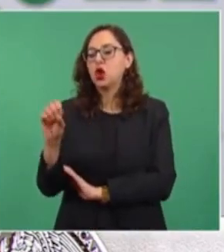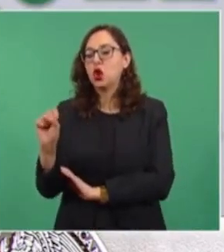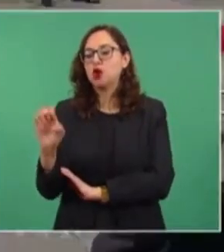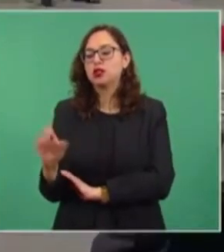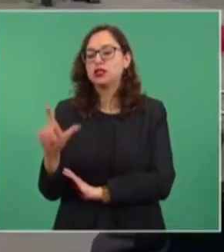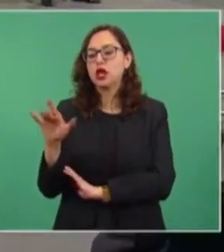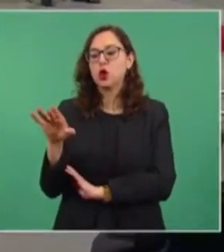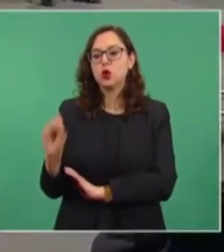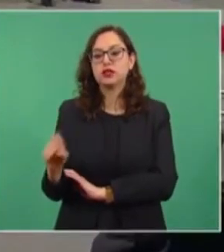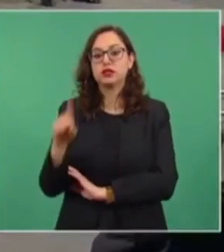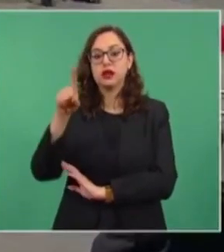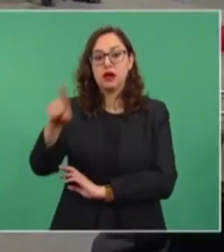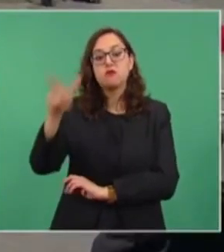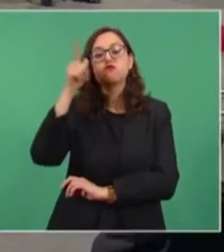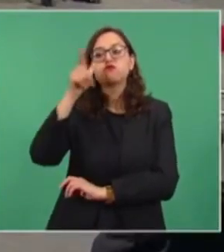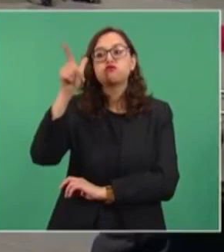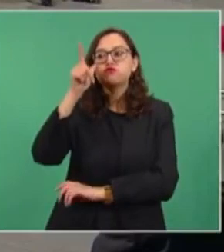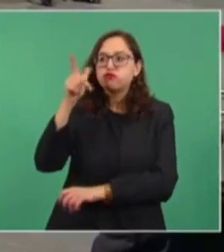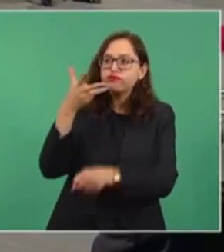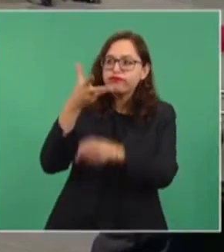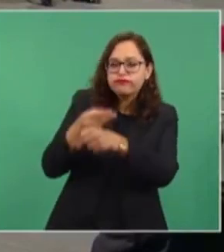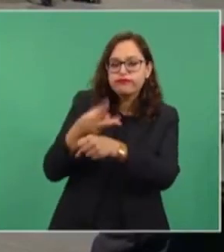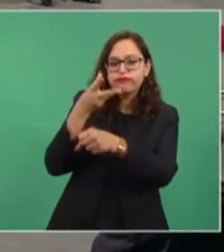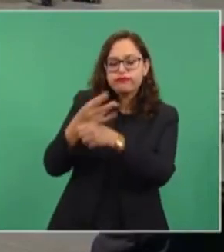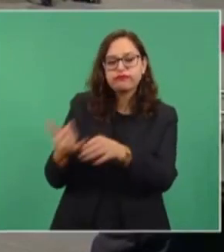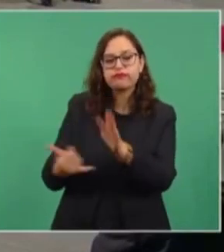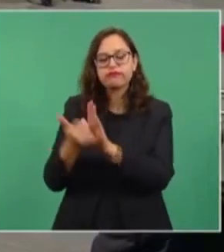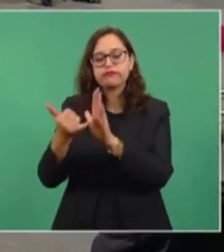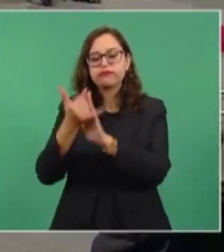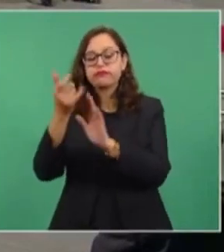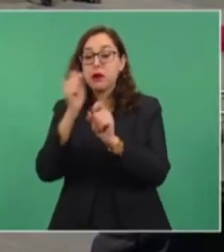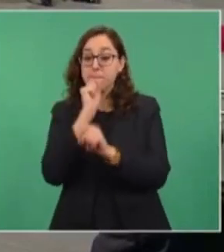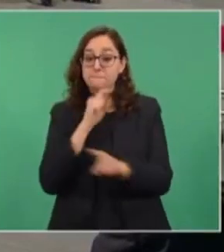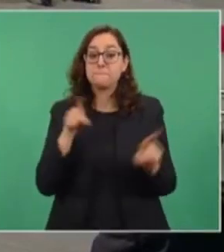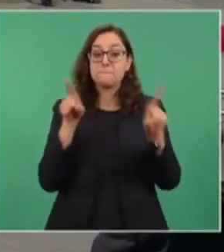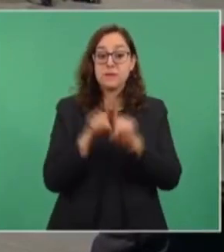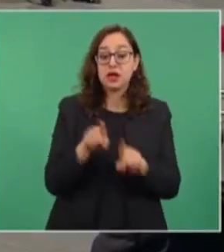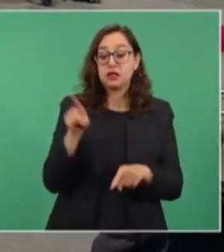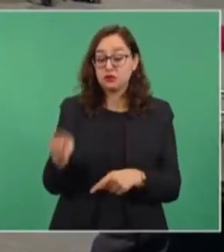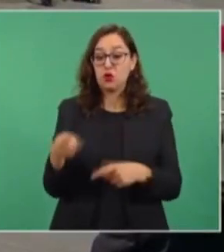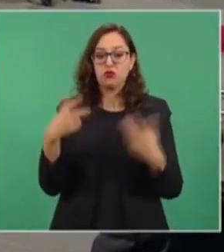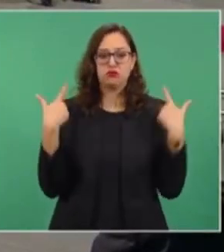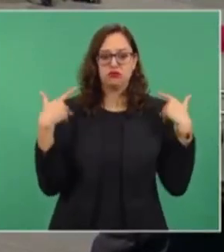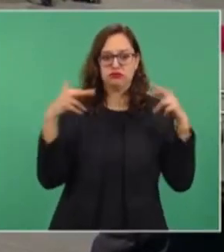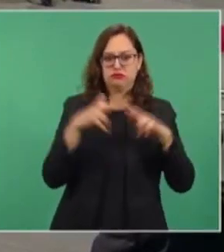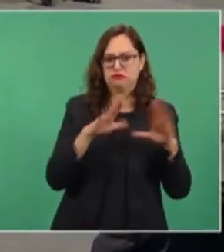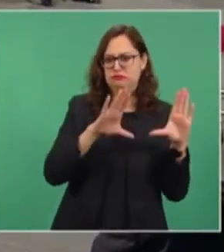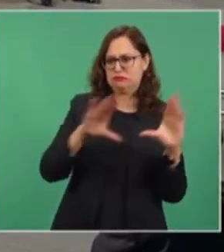Guadalupe. Fue discípulo distinguido de José Villagrán García, Julio de la Peña,